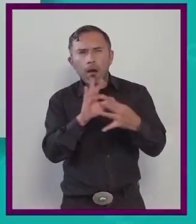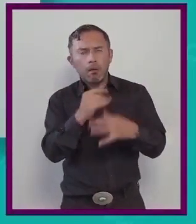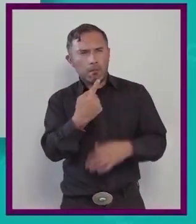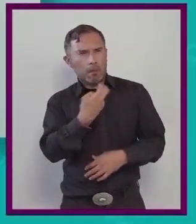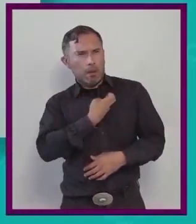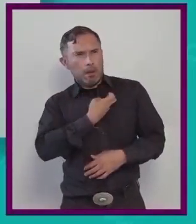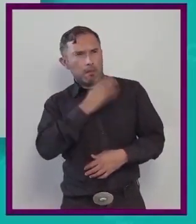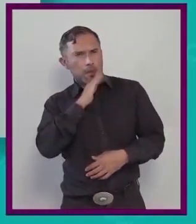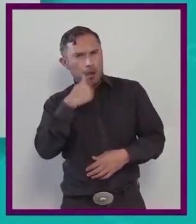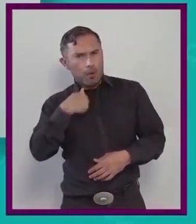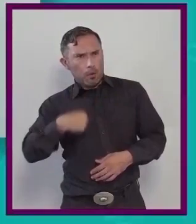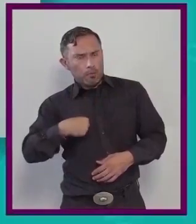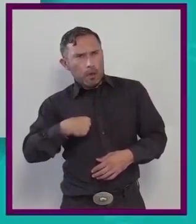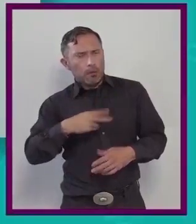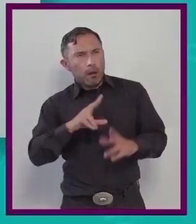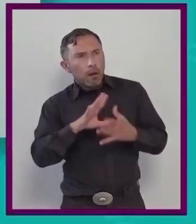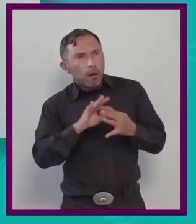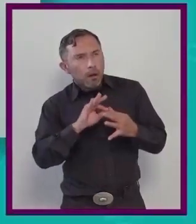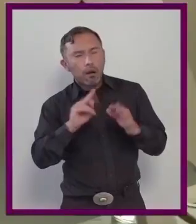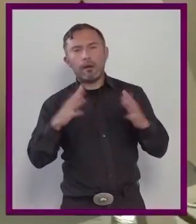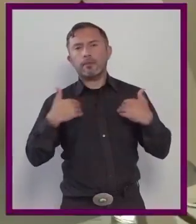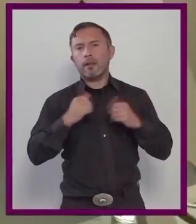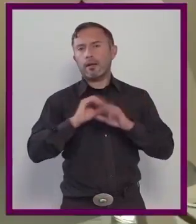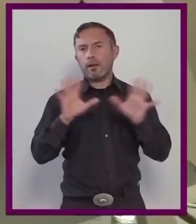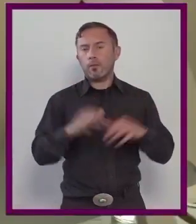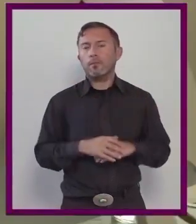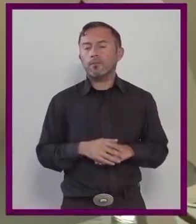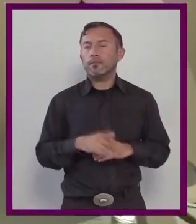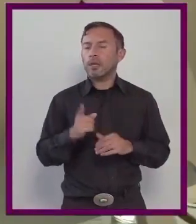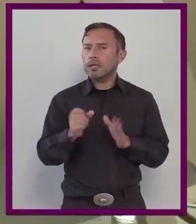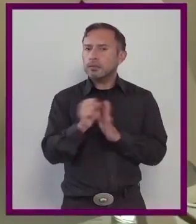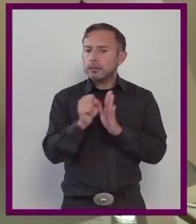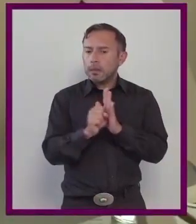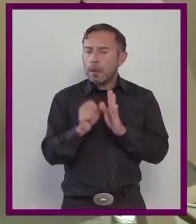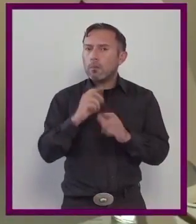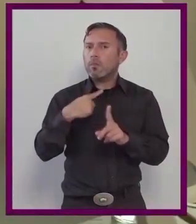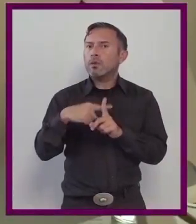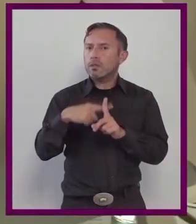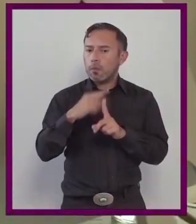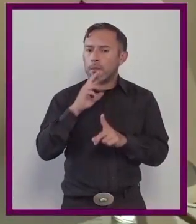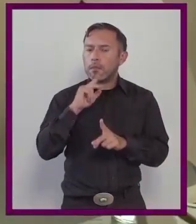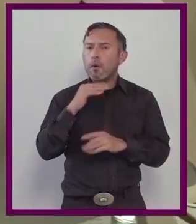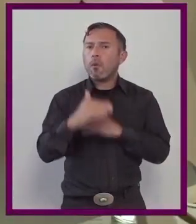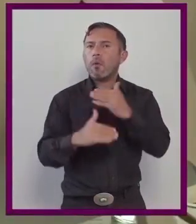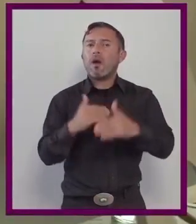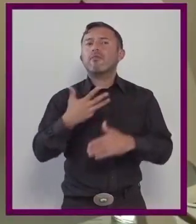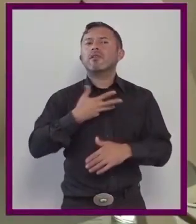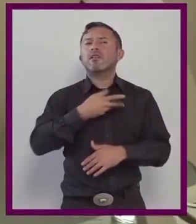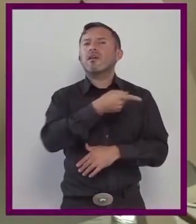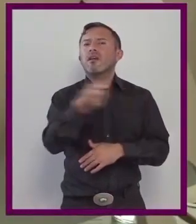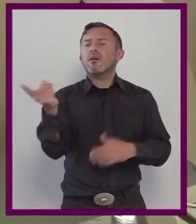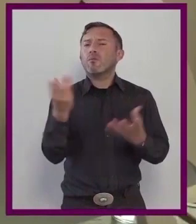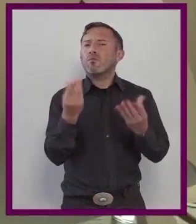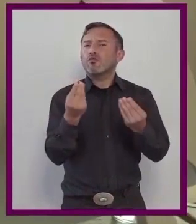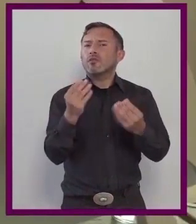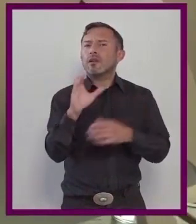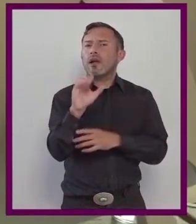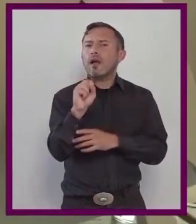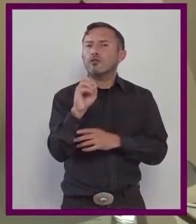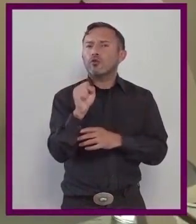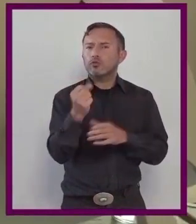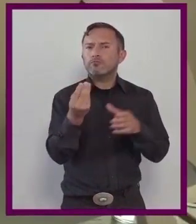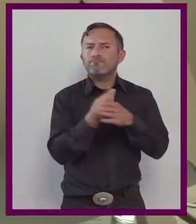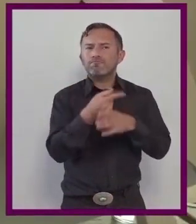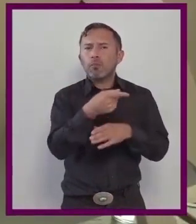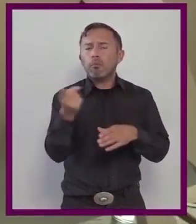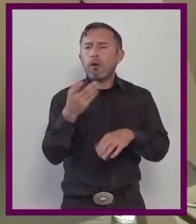que se le está tratando de imputar. Fue una evolución o un gran paso a nuestro sistema porque hay muchos casos impunes y